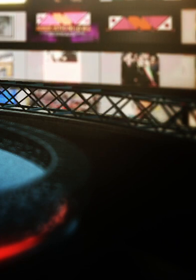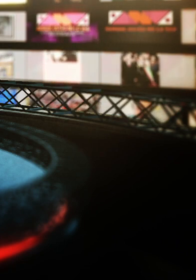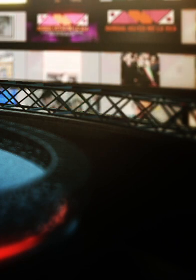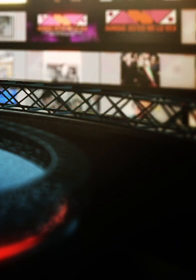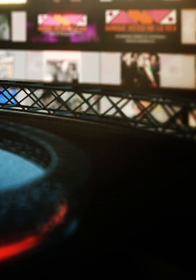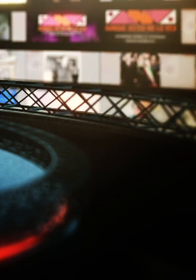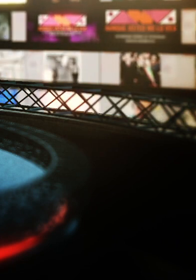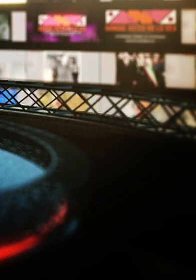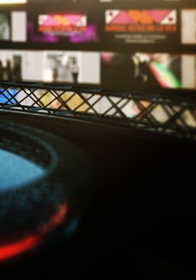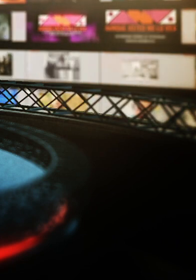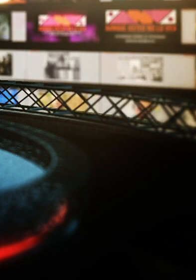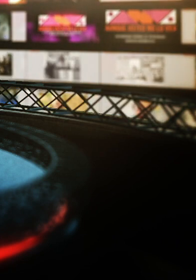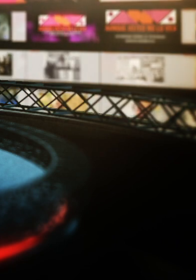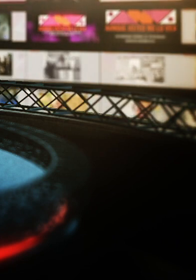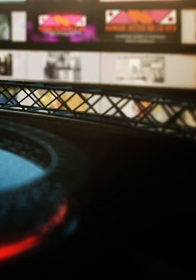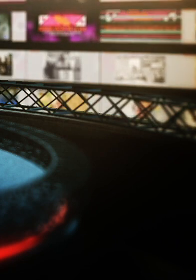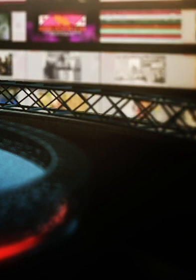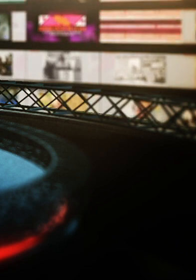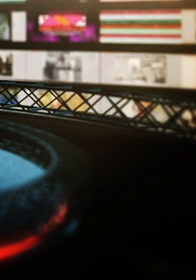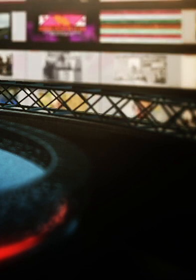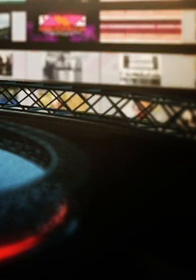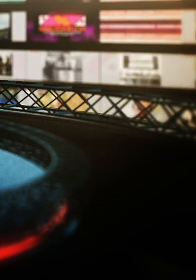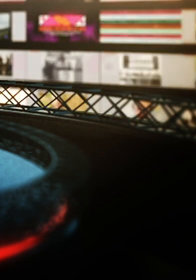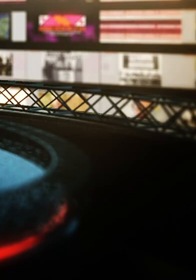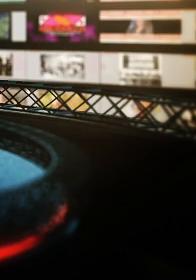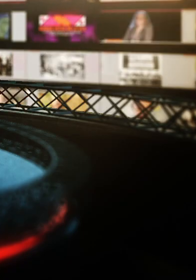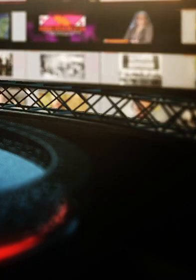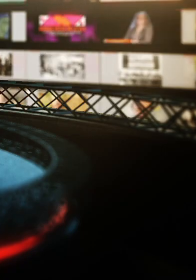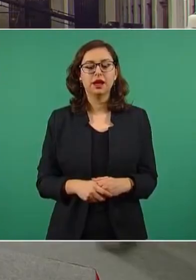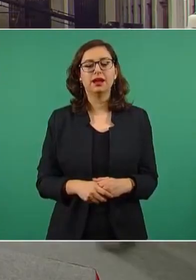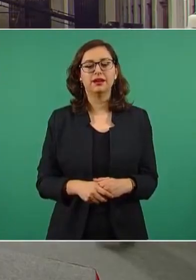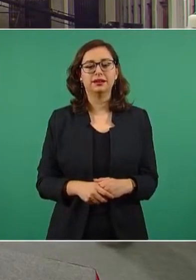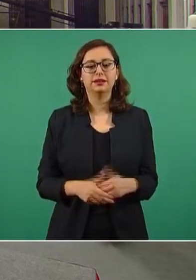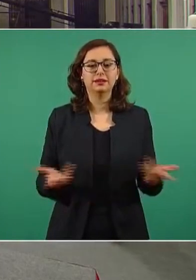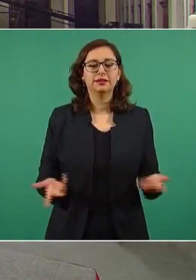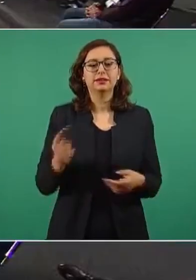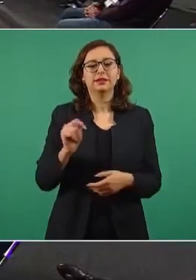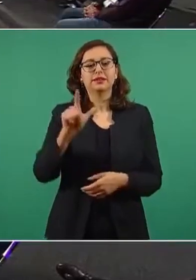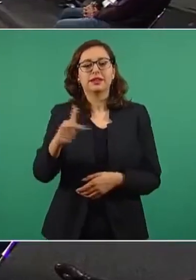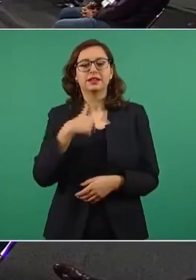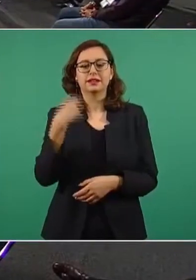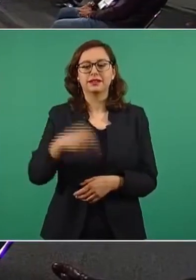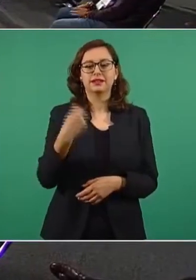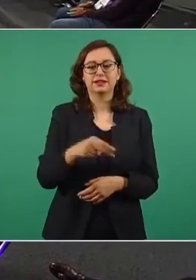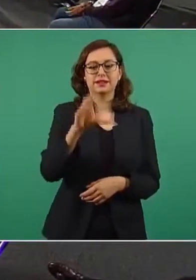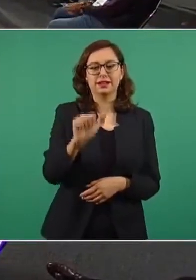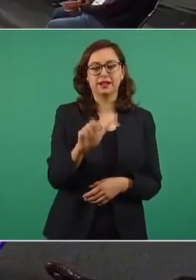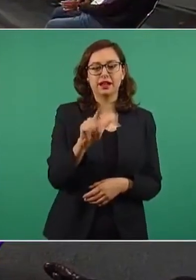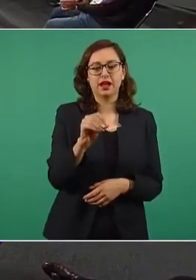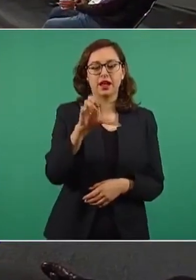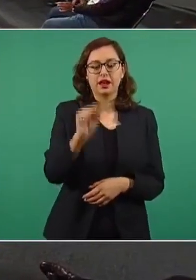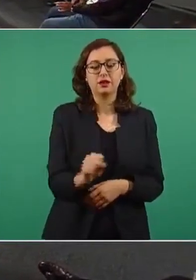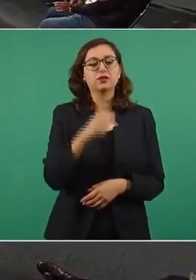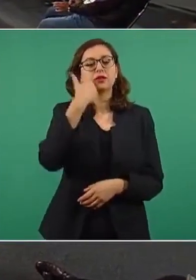Slim. Y de esto, muchos reporteros quieren saber detalles. Oigamos. Carlos Guzmán de Aba Noticias. De inicio, si nos puede comentar un poco de